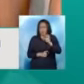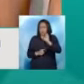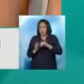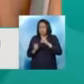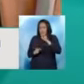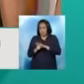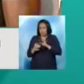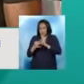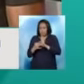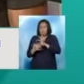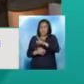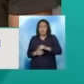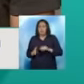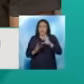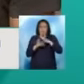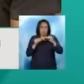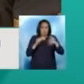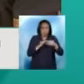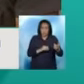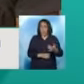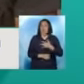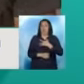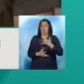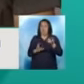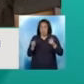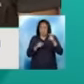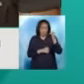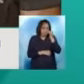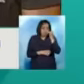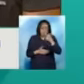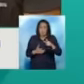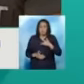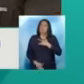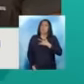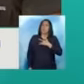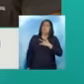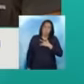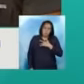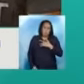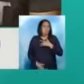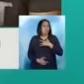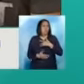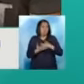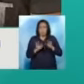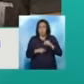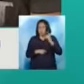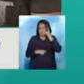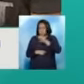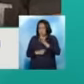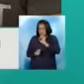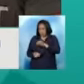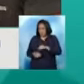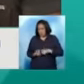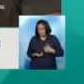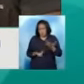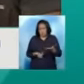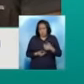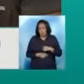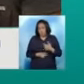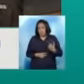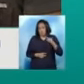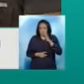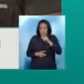historia. Porque nos movía a todos, ¿no? A medida que íbamos grabando las escenas, nos tocaba en el corazón a todos y creo que eso es lo que buscamos desde